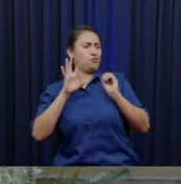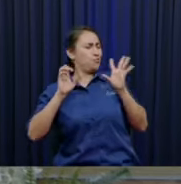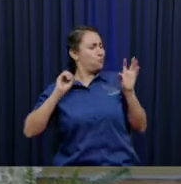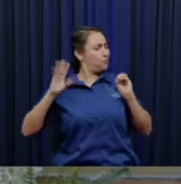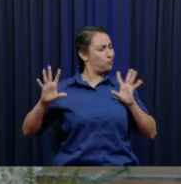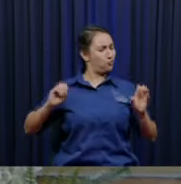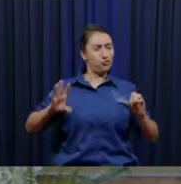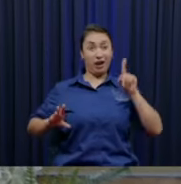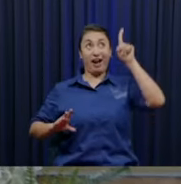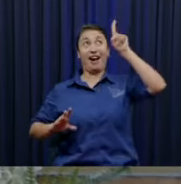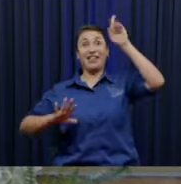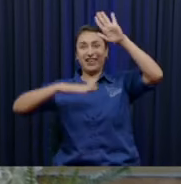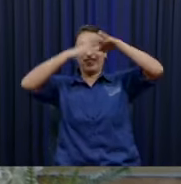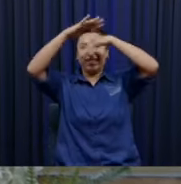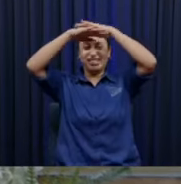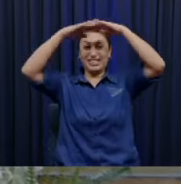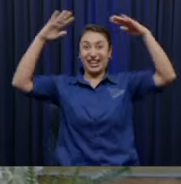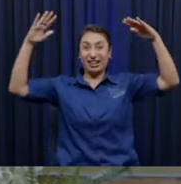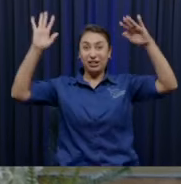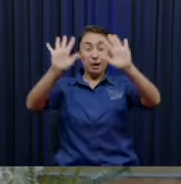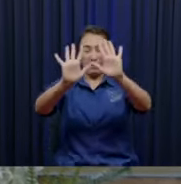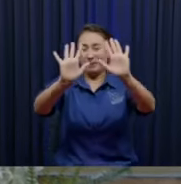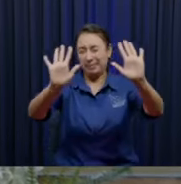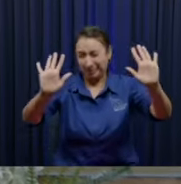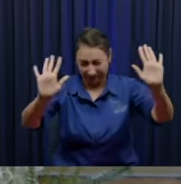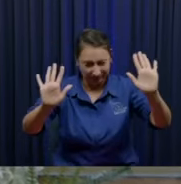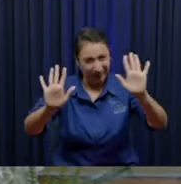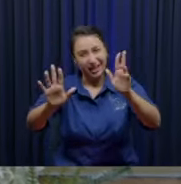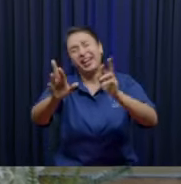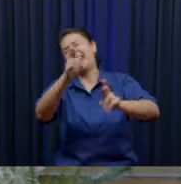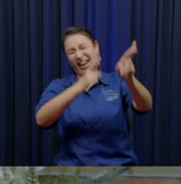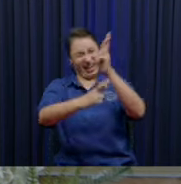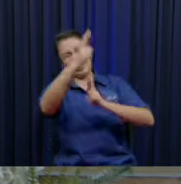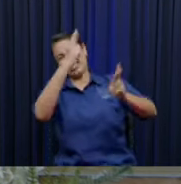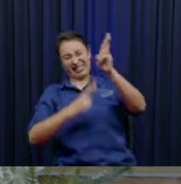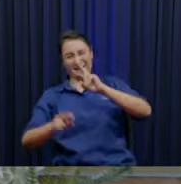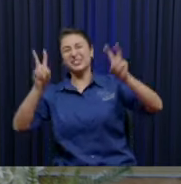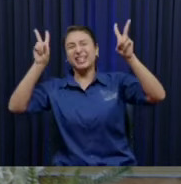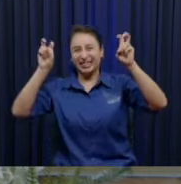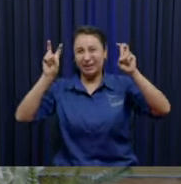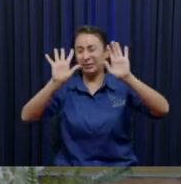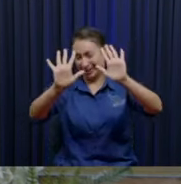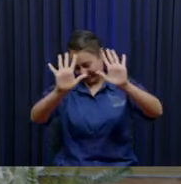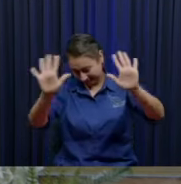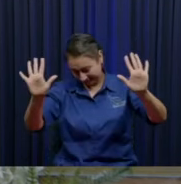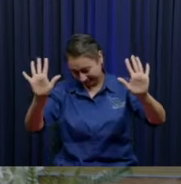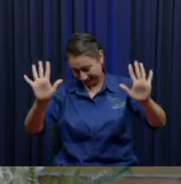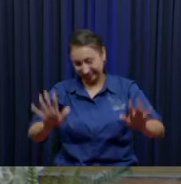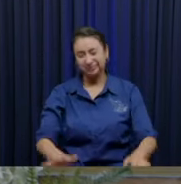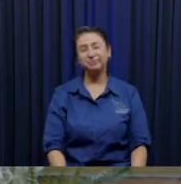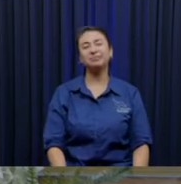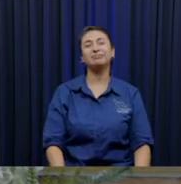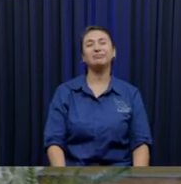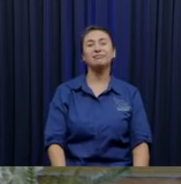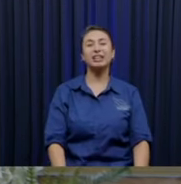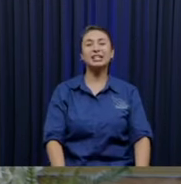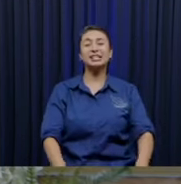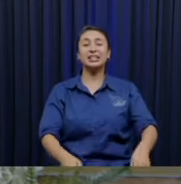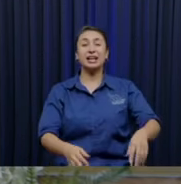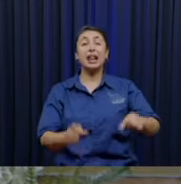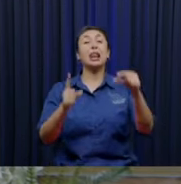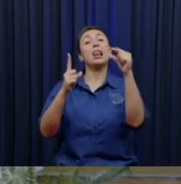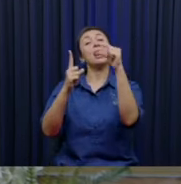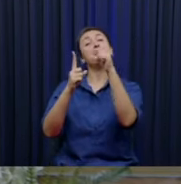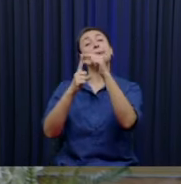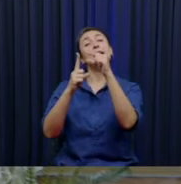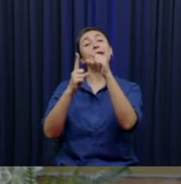Bueno, pues sigamos acá, no nos desviemos, no nos desviemos. Vamos bien, todavía vamos bien. Entonces, transformación y o